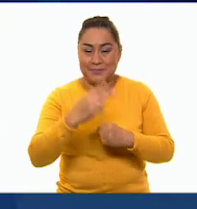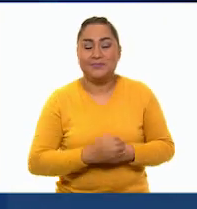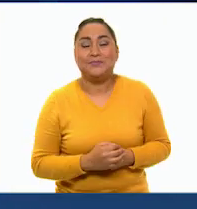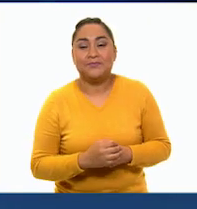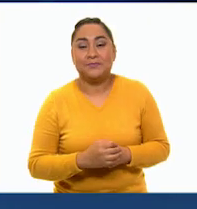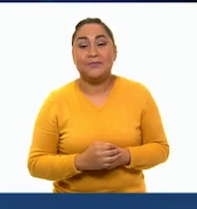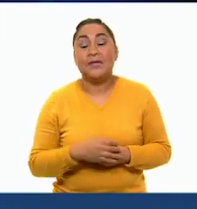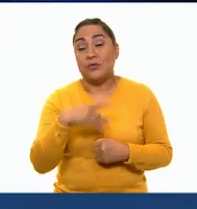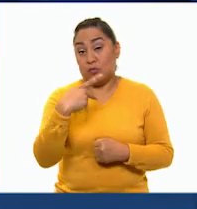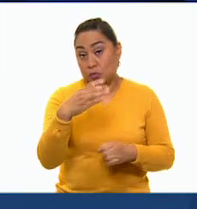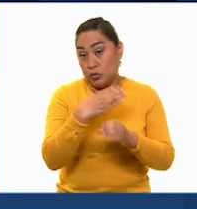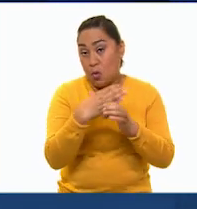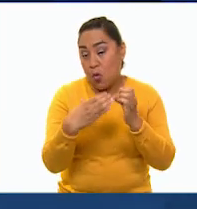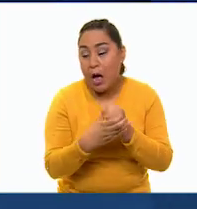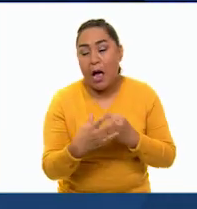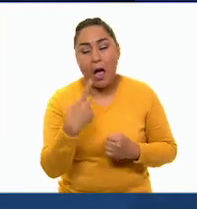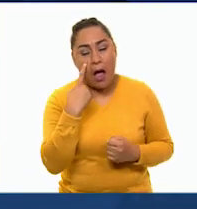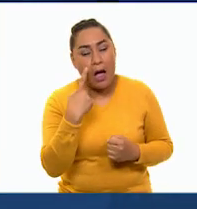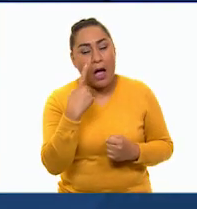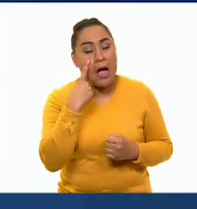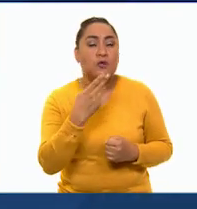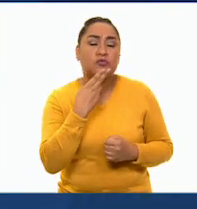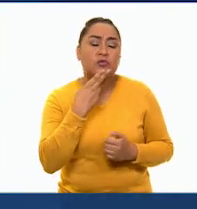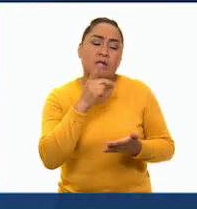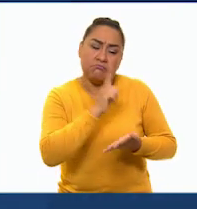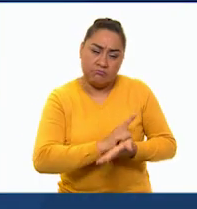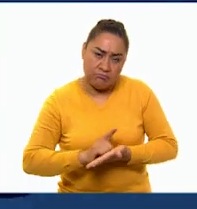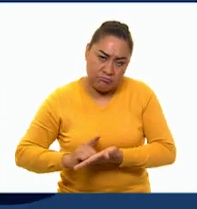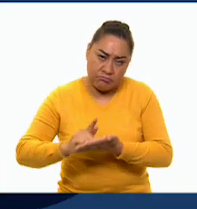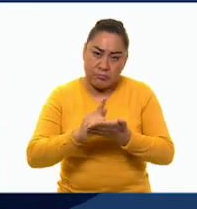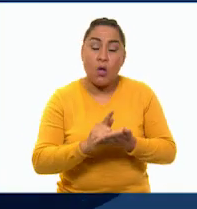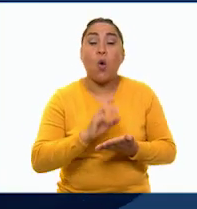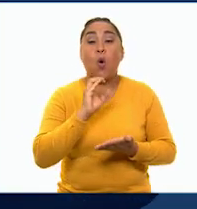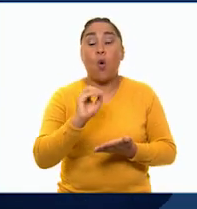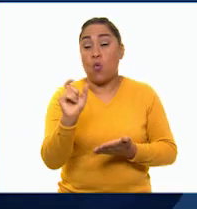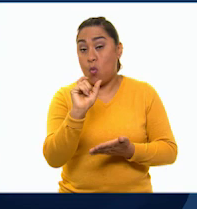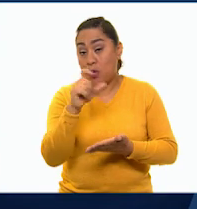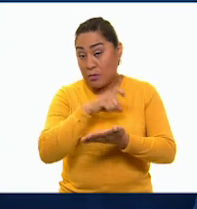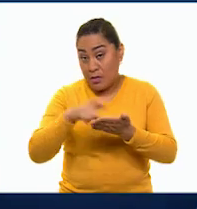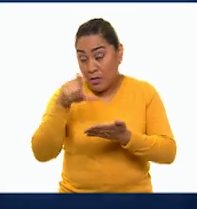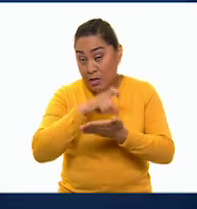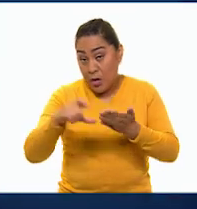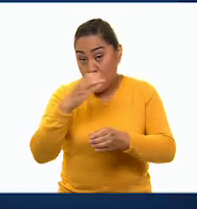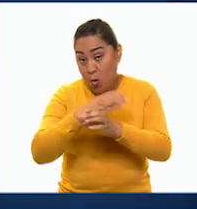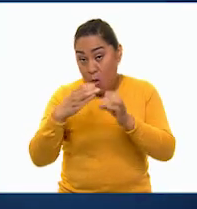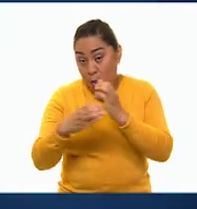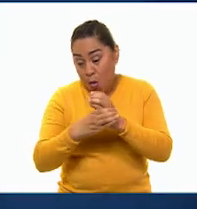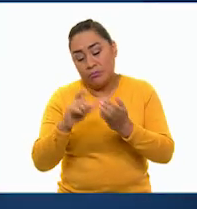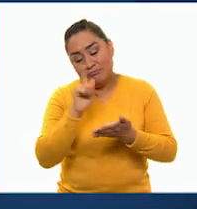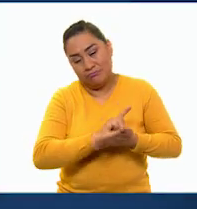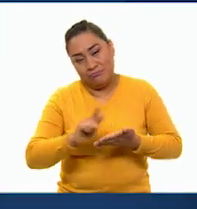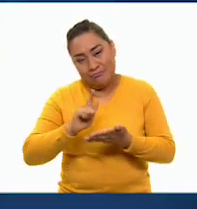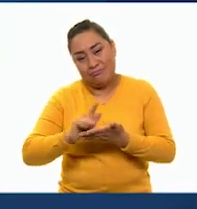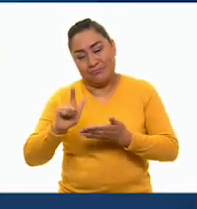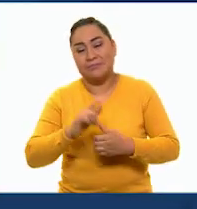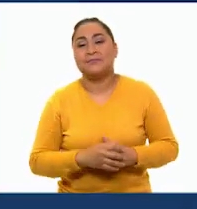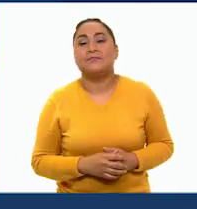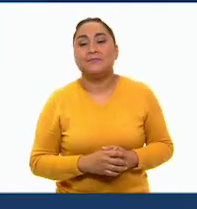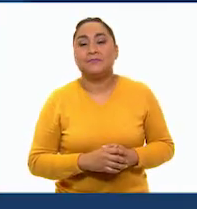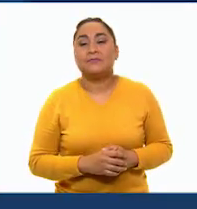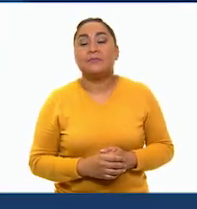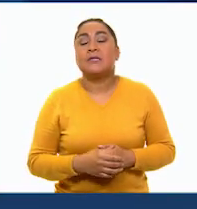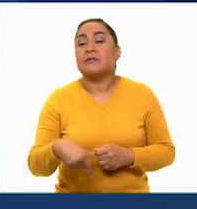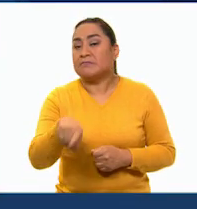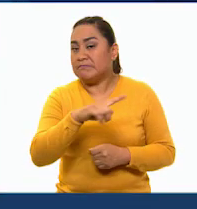Desinfecta las superficies de los objetos que más utilizas. También las cosas que compres en la tienda o en el supermercado.